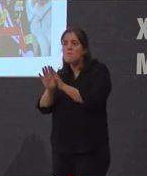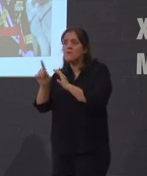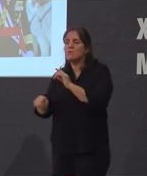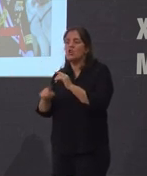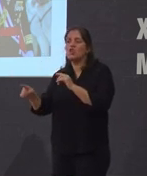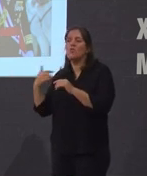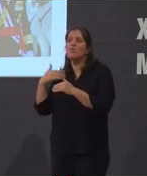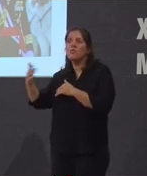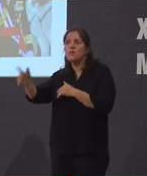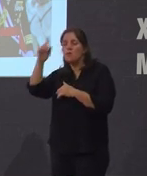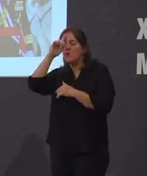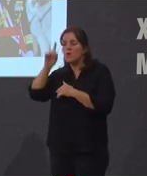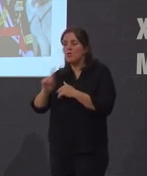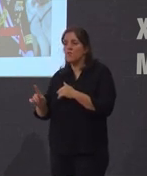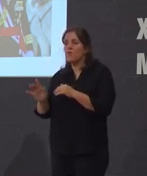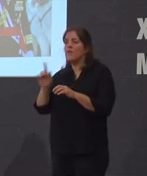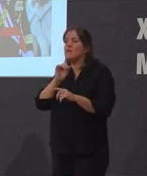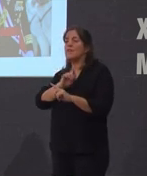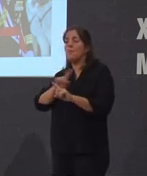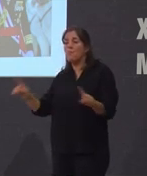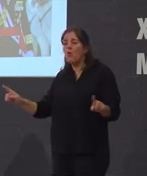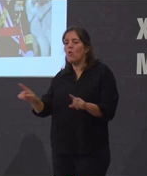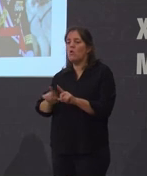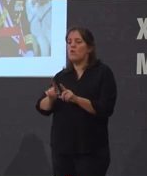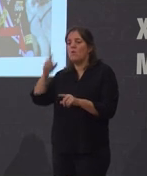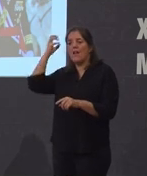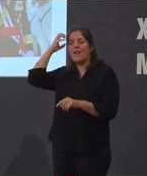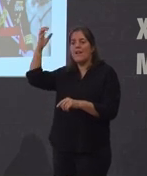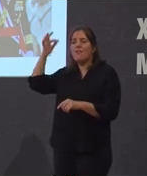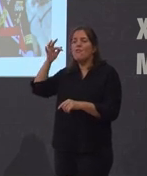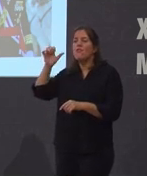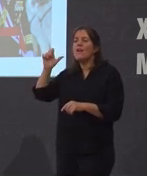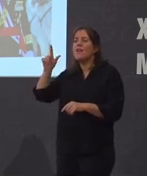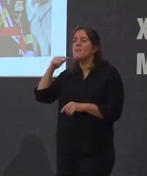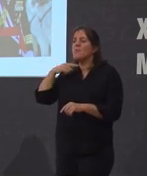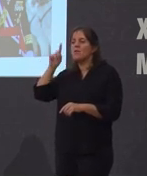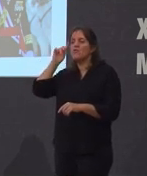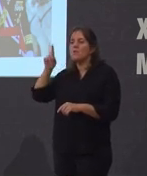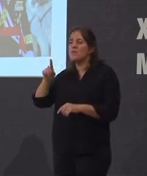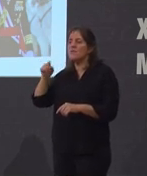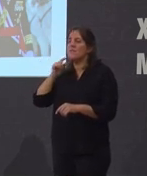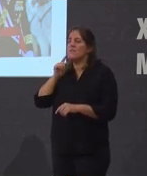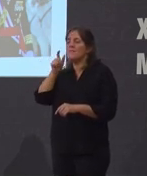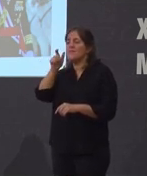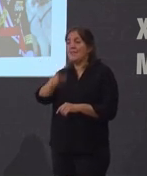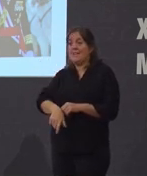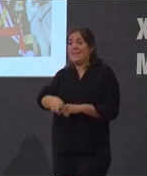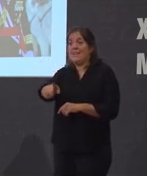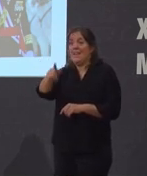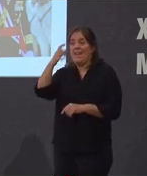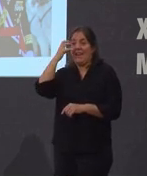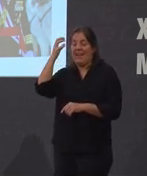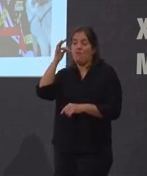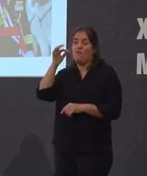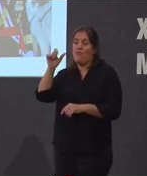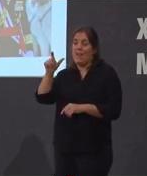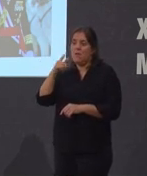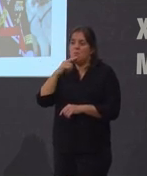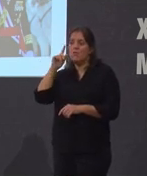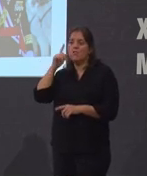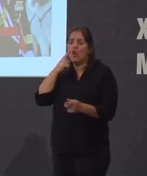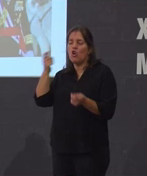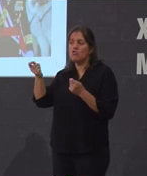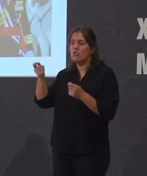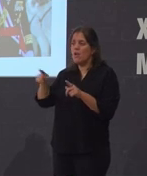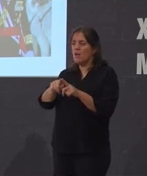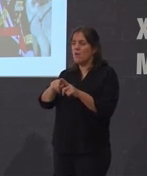o noso destino. Non? E non sei se Felipe será quen de controlar o espírito